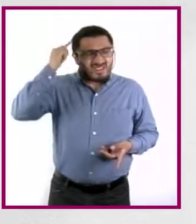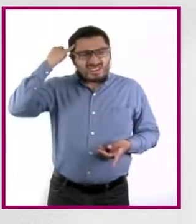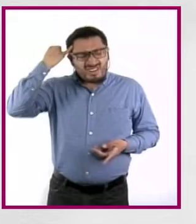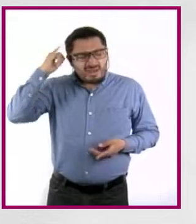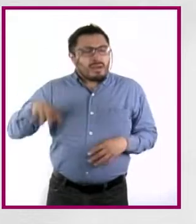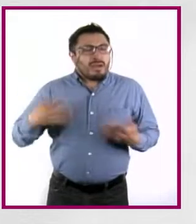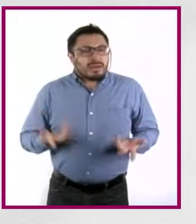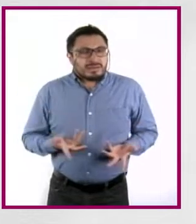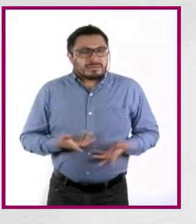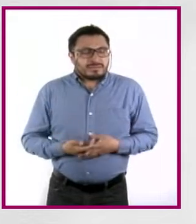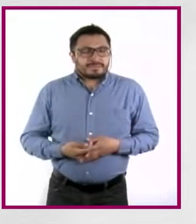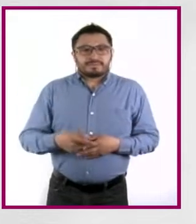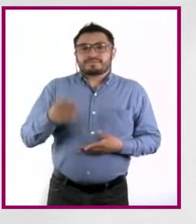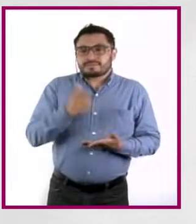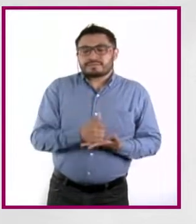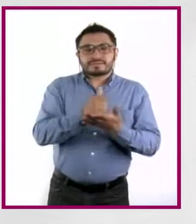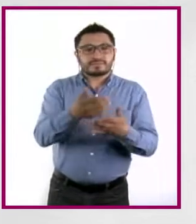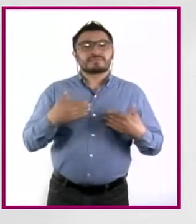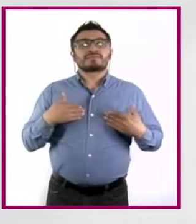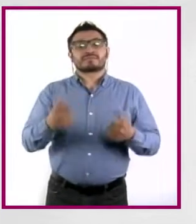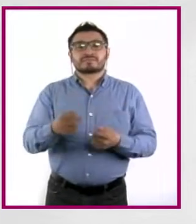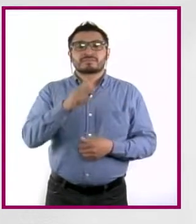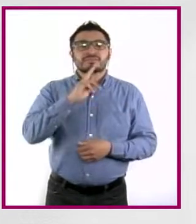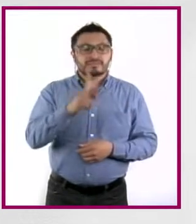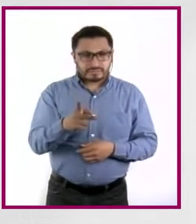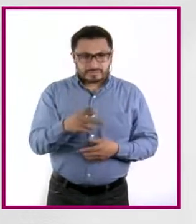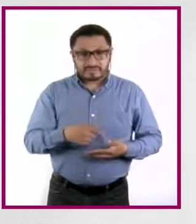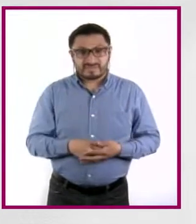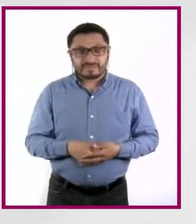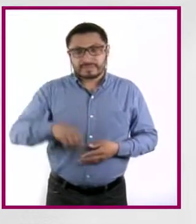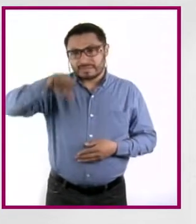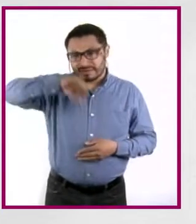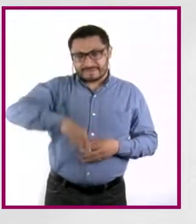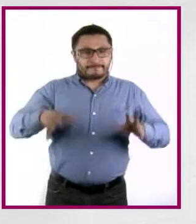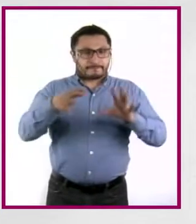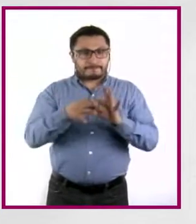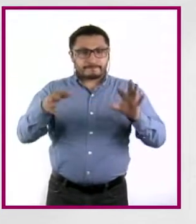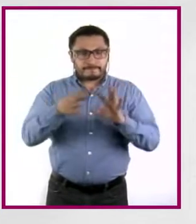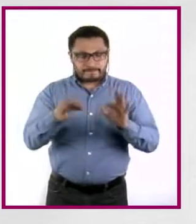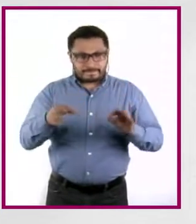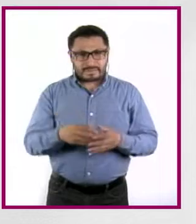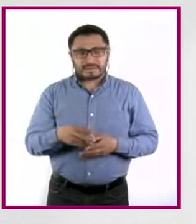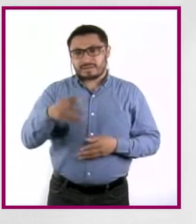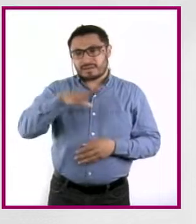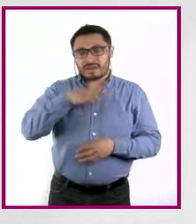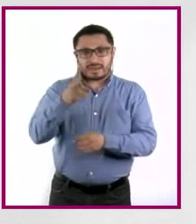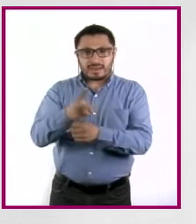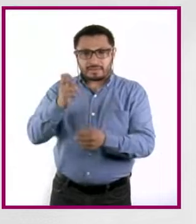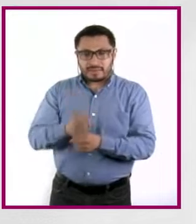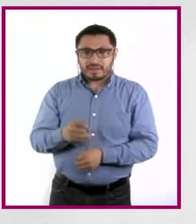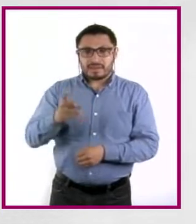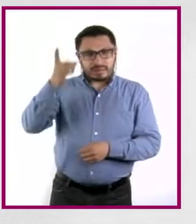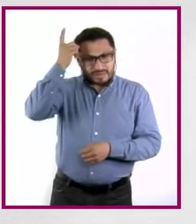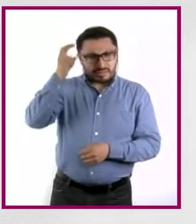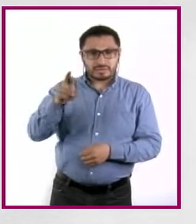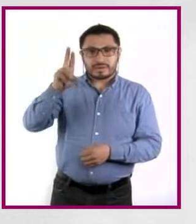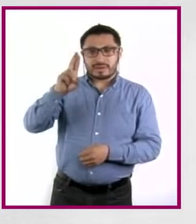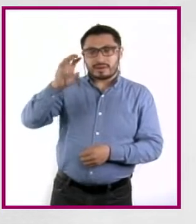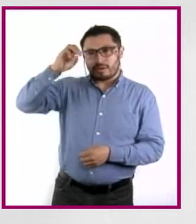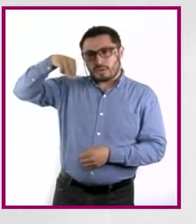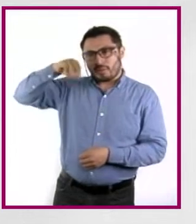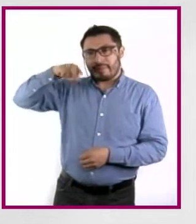indígena? Para ayudarnos a comprender mejor esta problemática, hoy contaremos con una especialista de lujo, la doctora Romana Falcón,